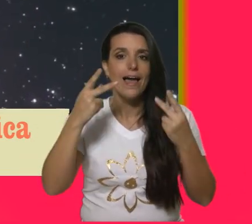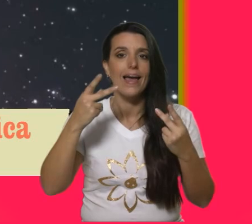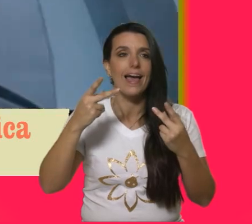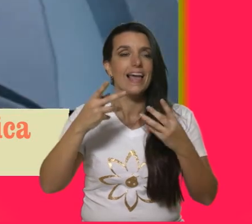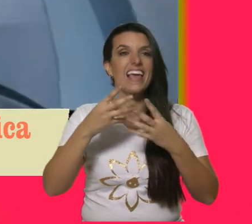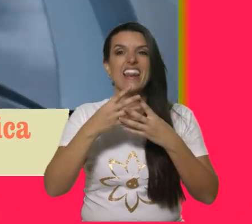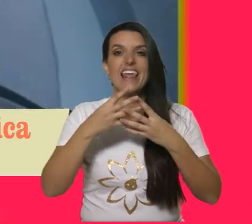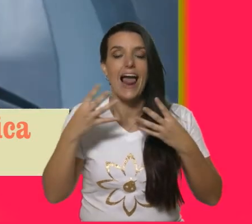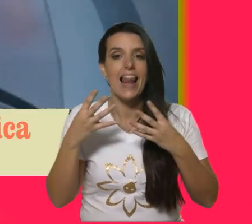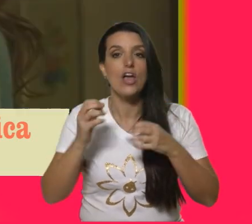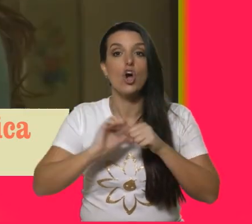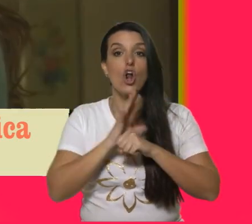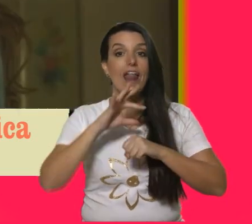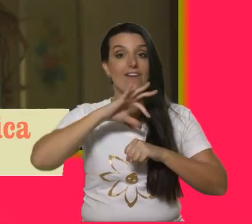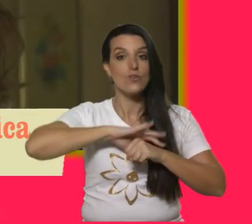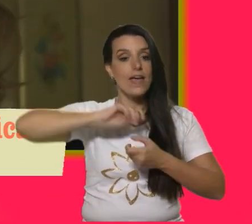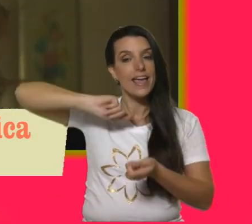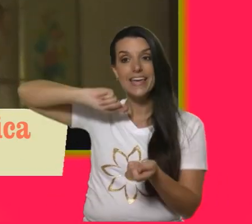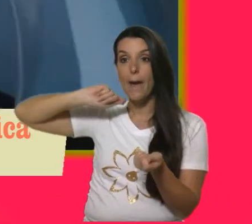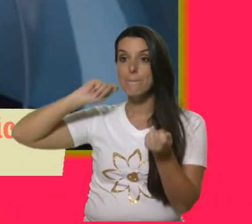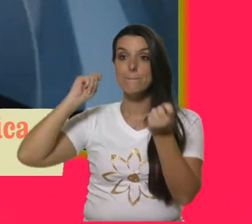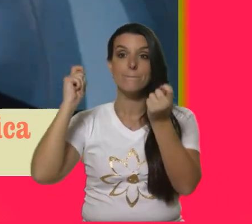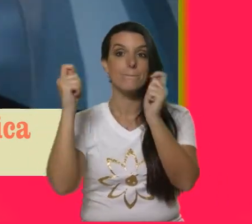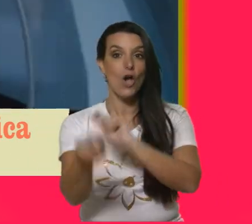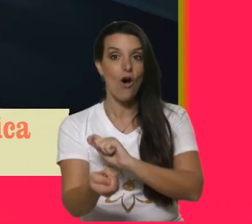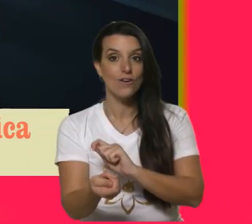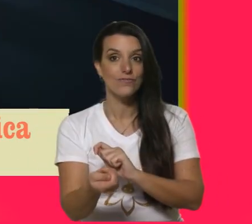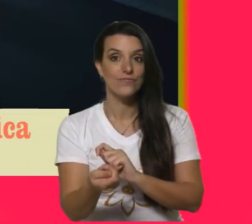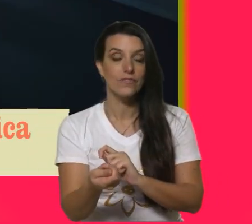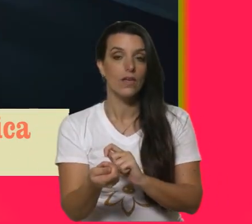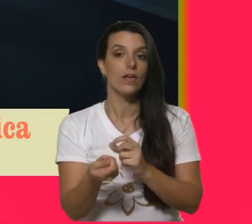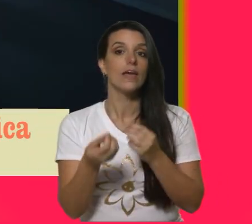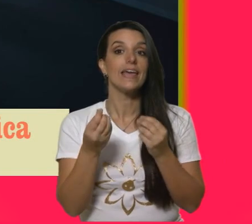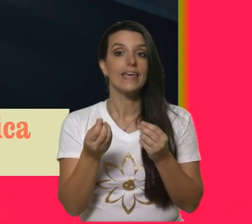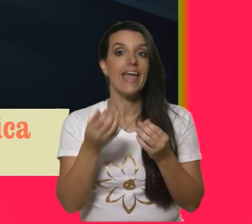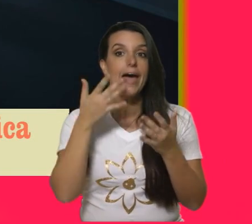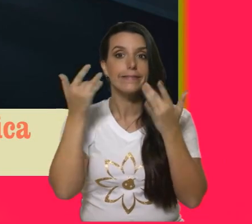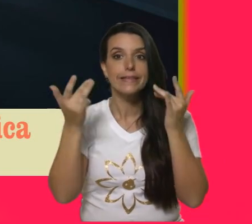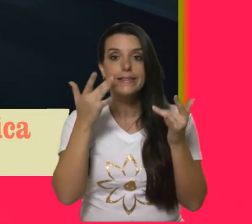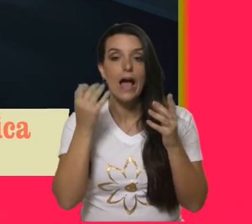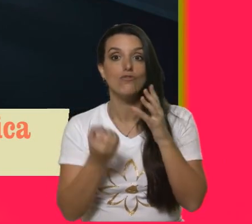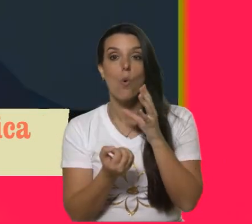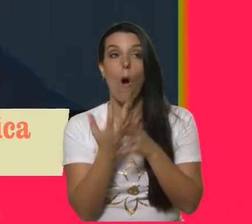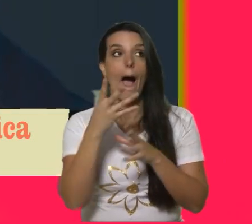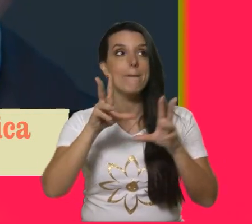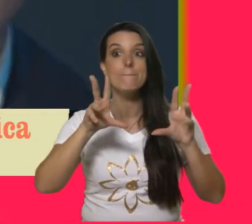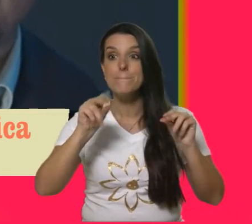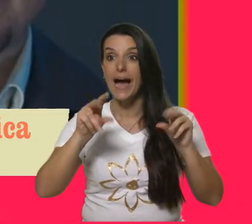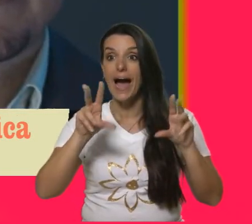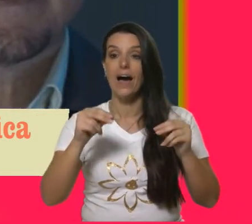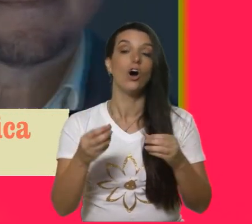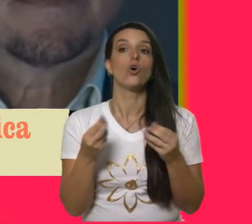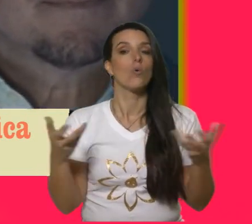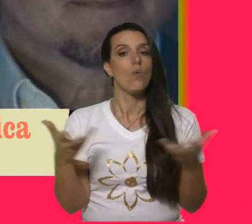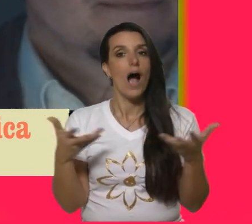generados En aquel momento donde parecía que no pasaba nada y los artistas es impresionante como